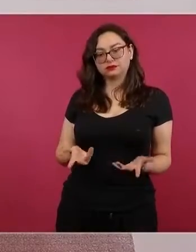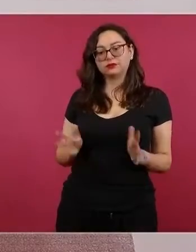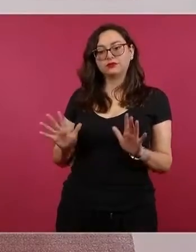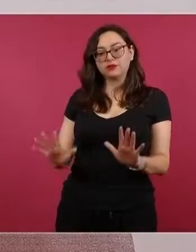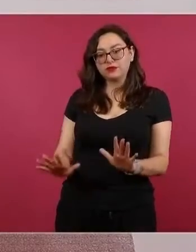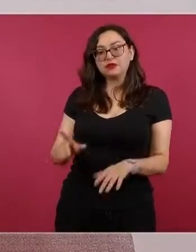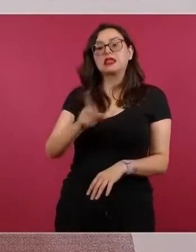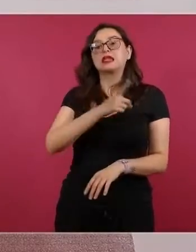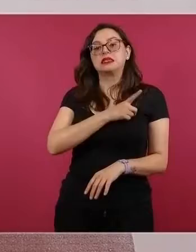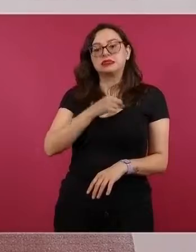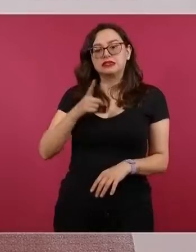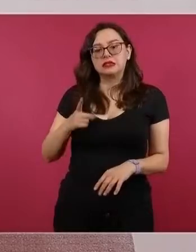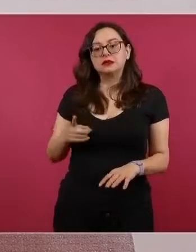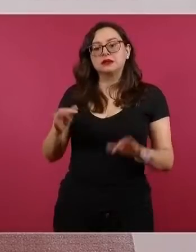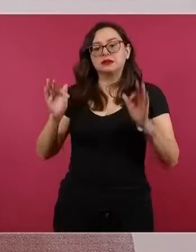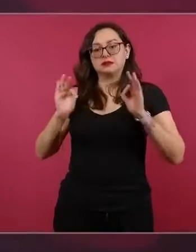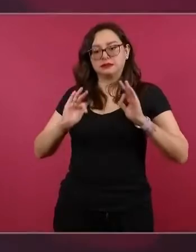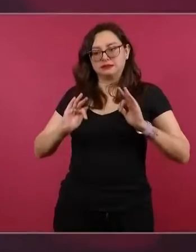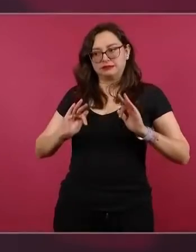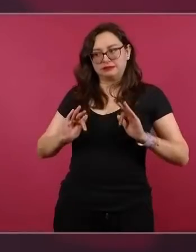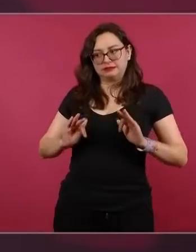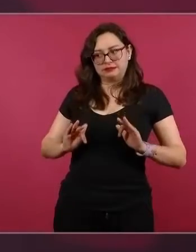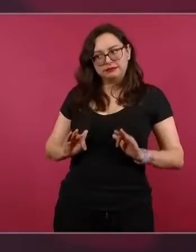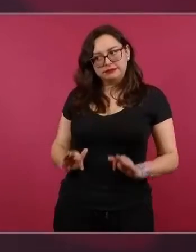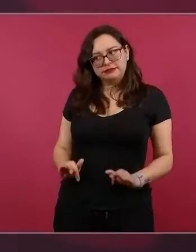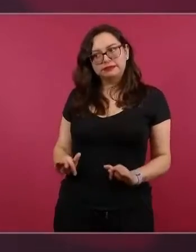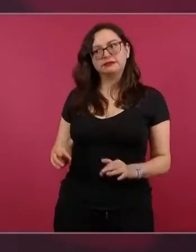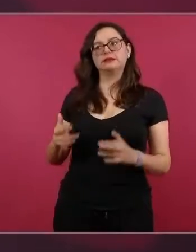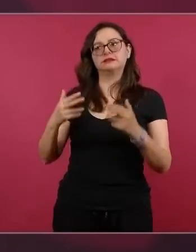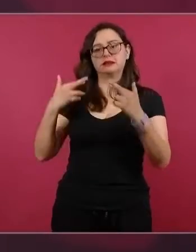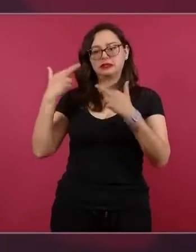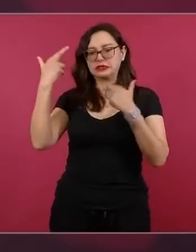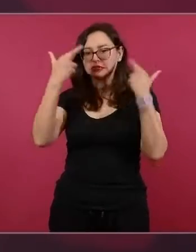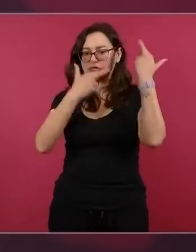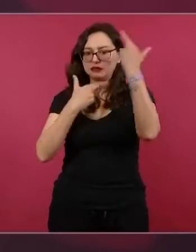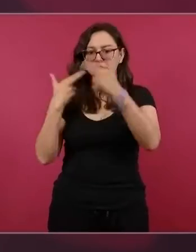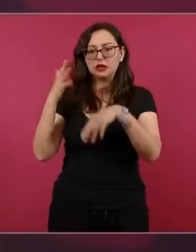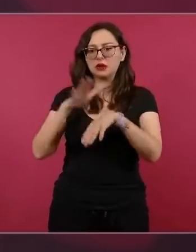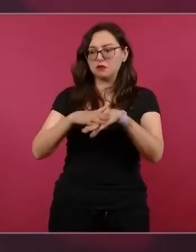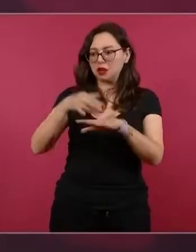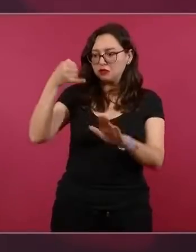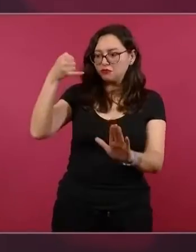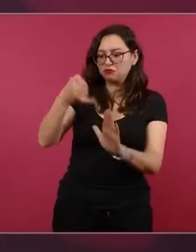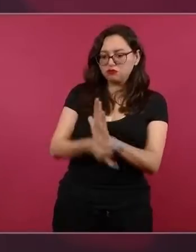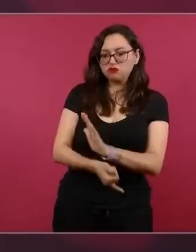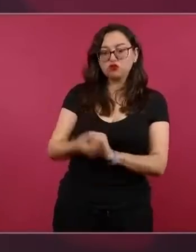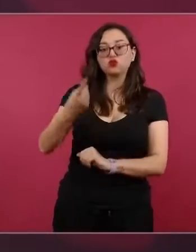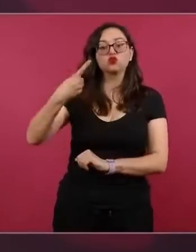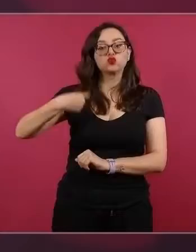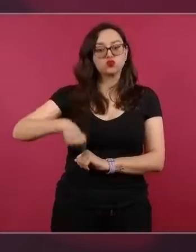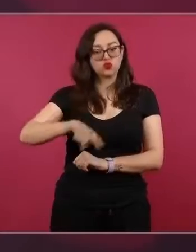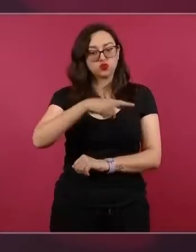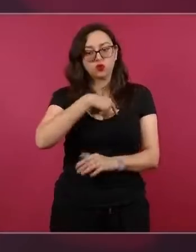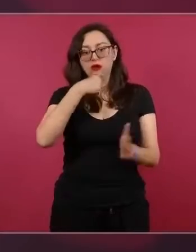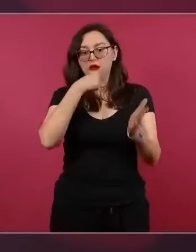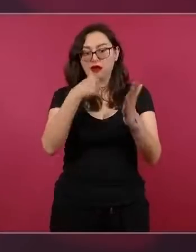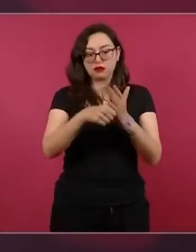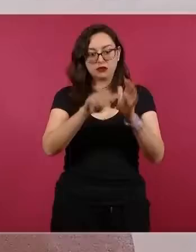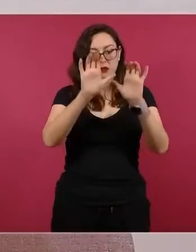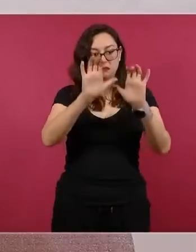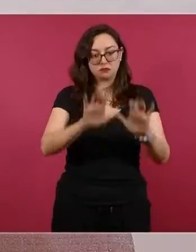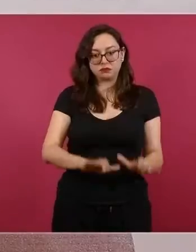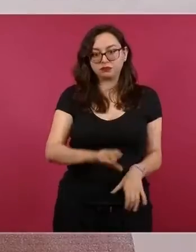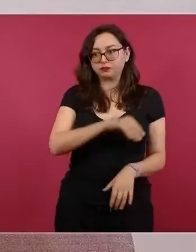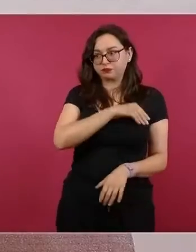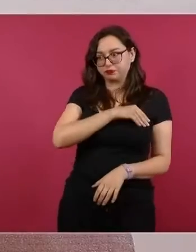se valoren. Mandamos esta carta, como lo dijimos, todo el Gabinete de Seguridad, y nosotros esperamos que se